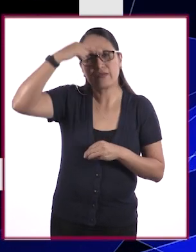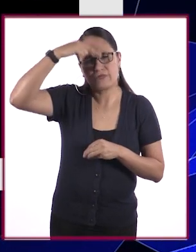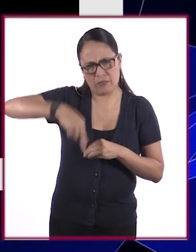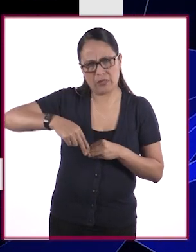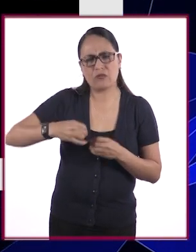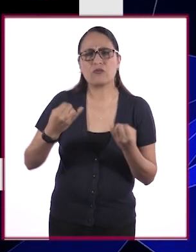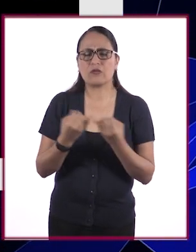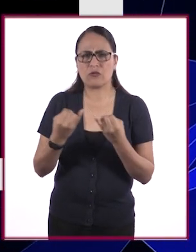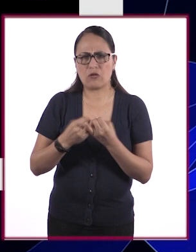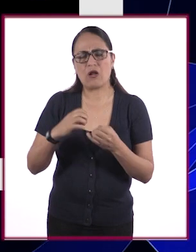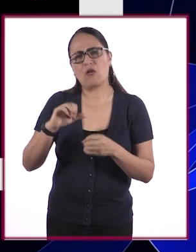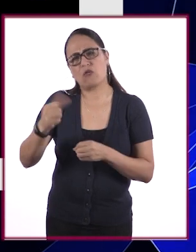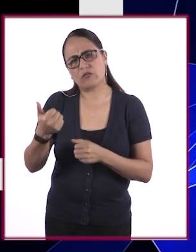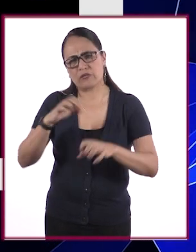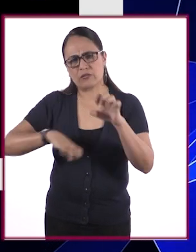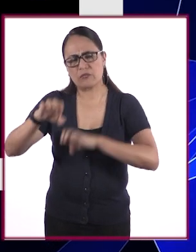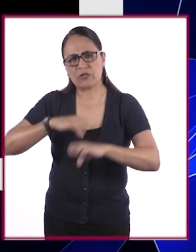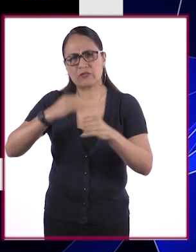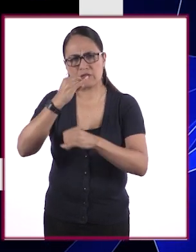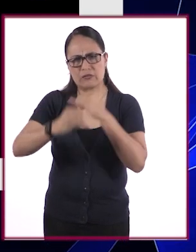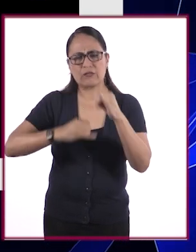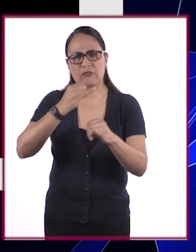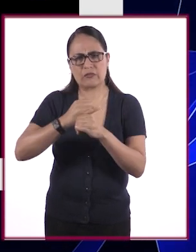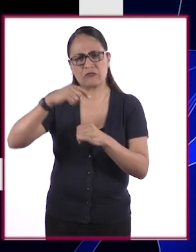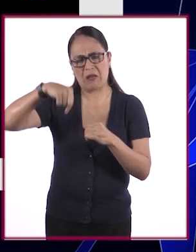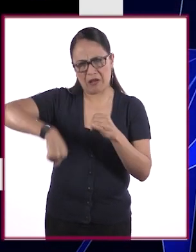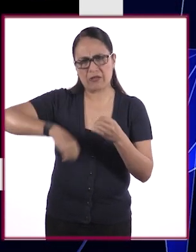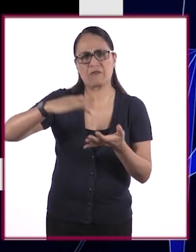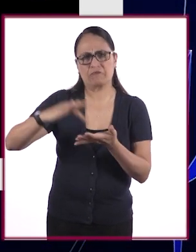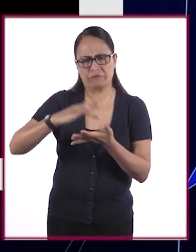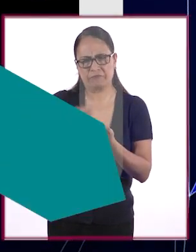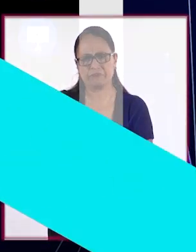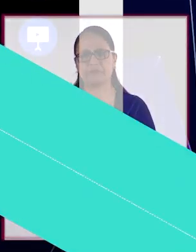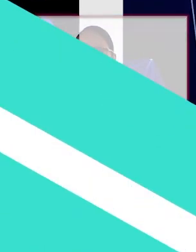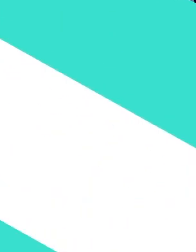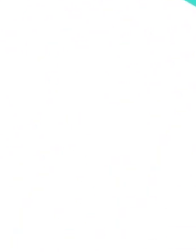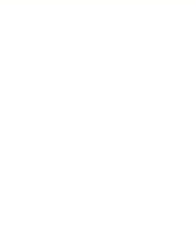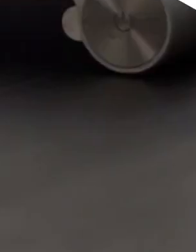esas compañías internacionales están activas en México.